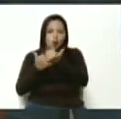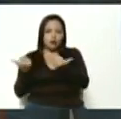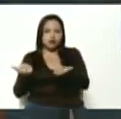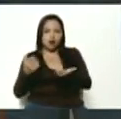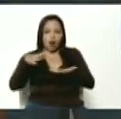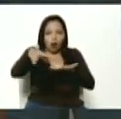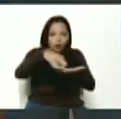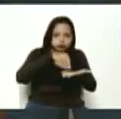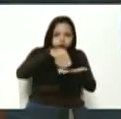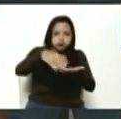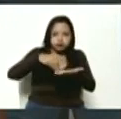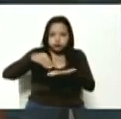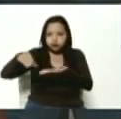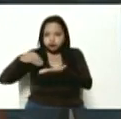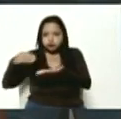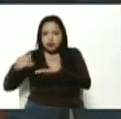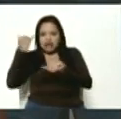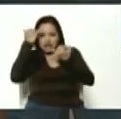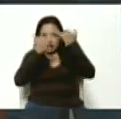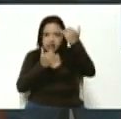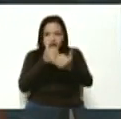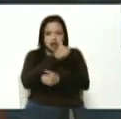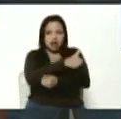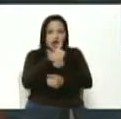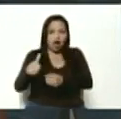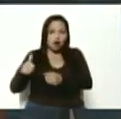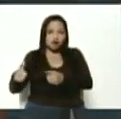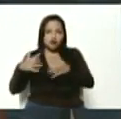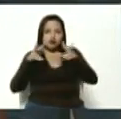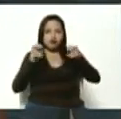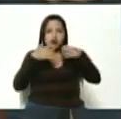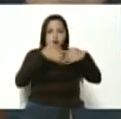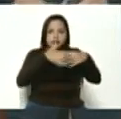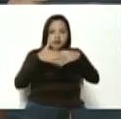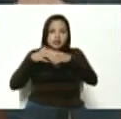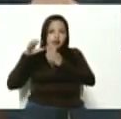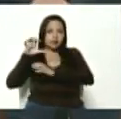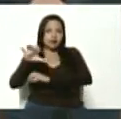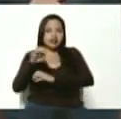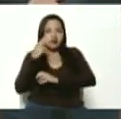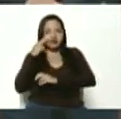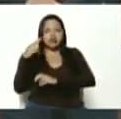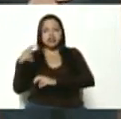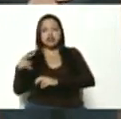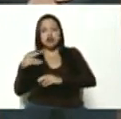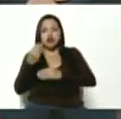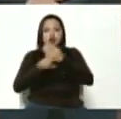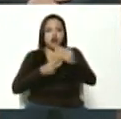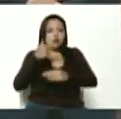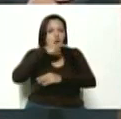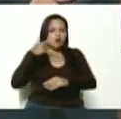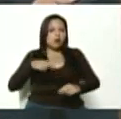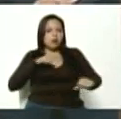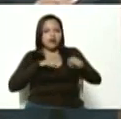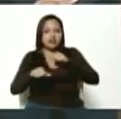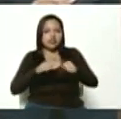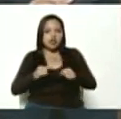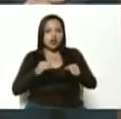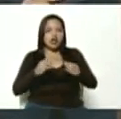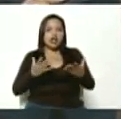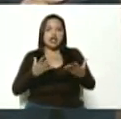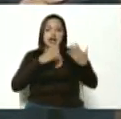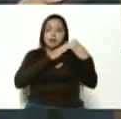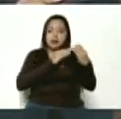uno de los emprendedores y emprendedoras de nuestro país y que ya a partir de este despliegue hemos visto cómo el pueblo movilizado, el pueblo esperanzado, el